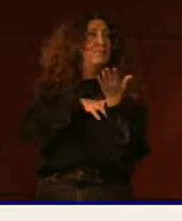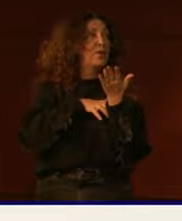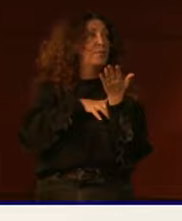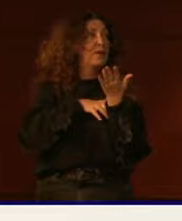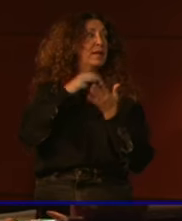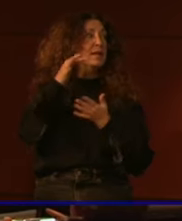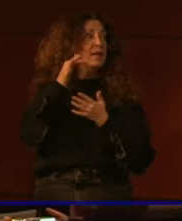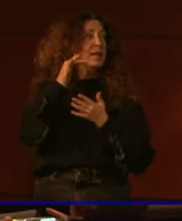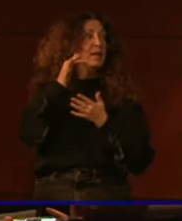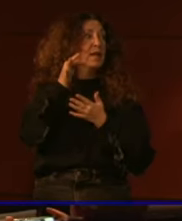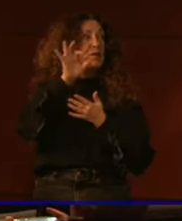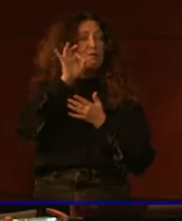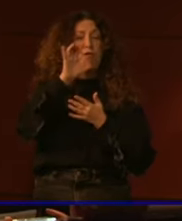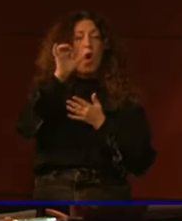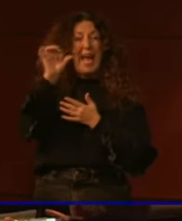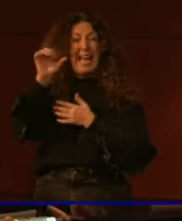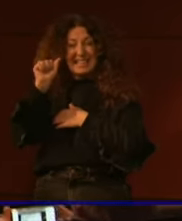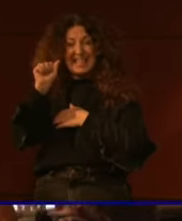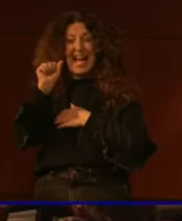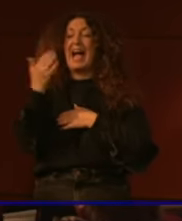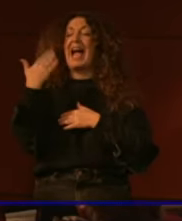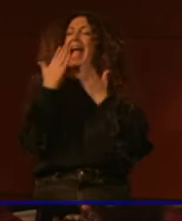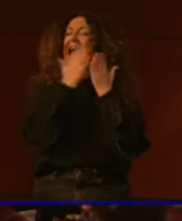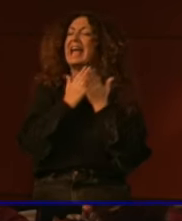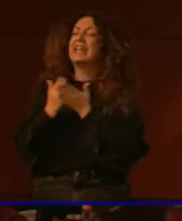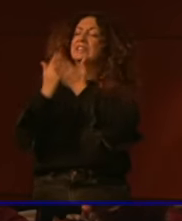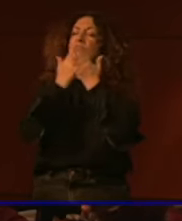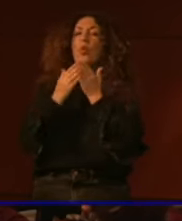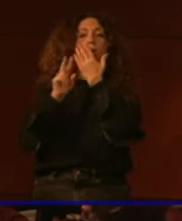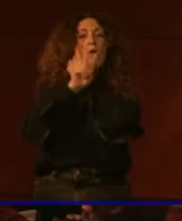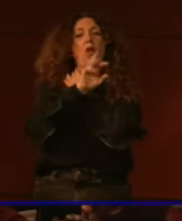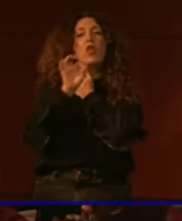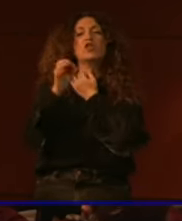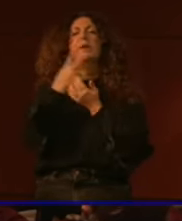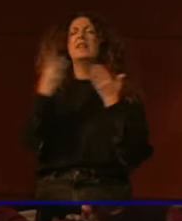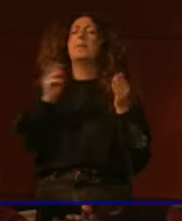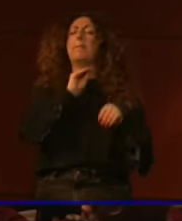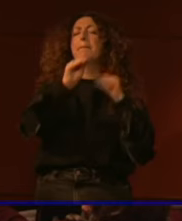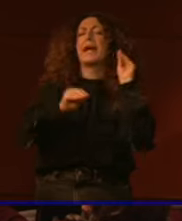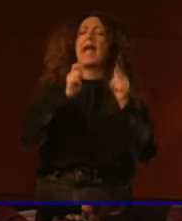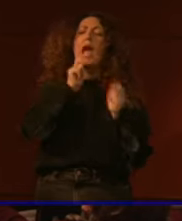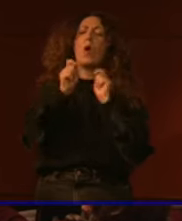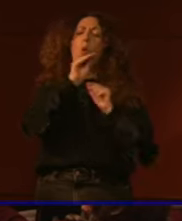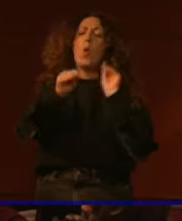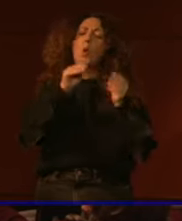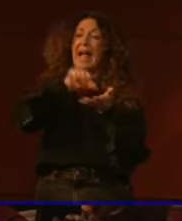publicado en el 2019, pero el estudio del 2018, que también pregunta a la ciudadanía